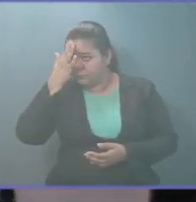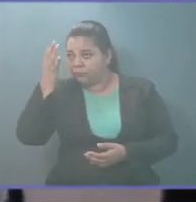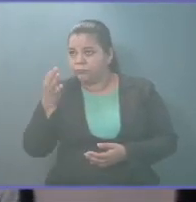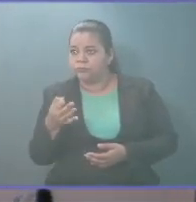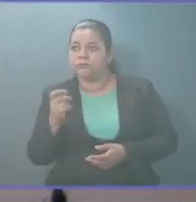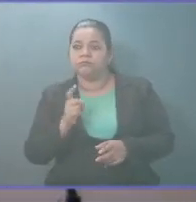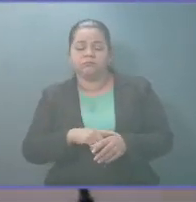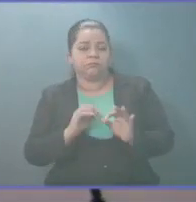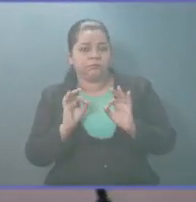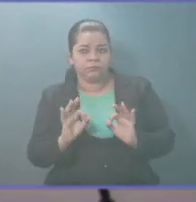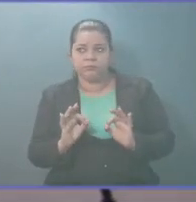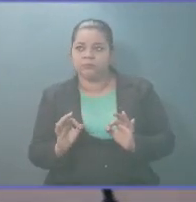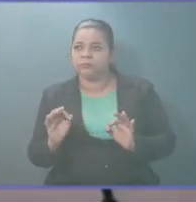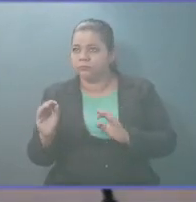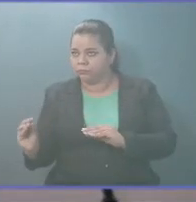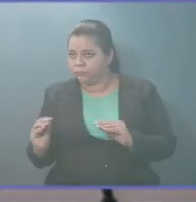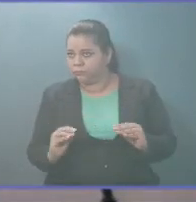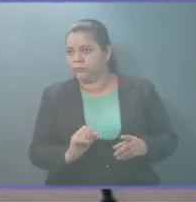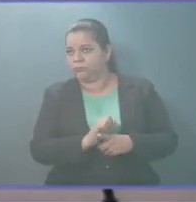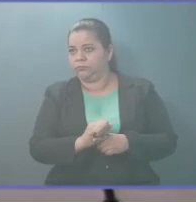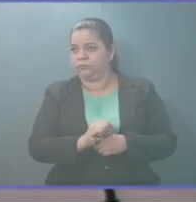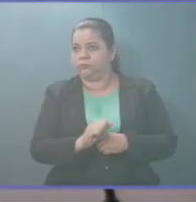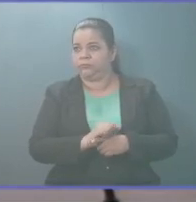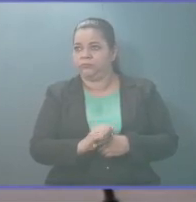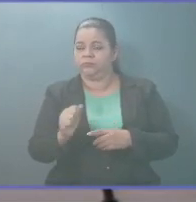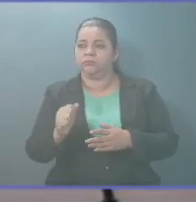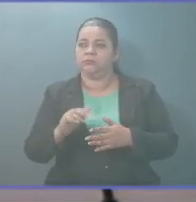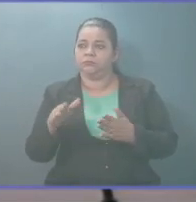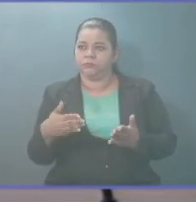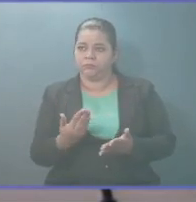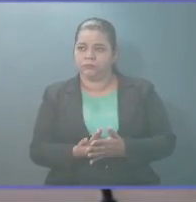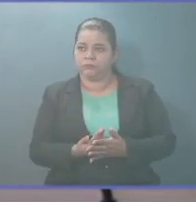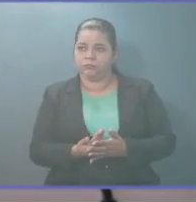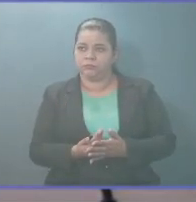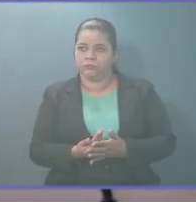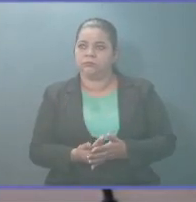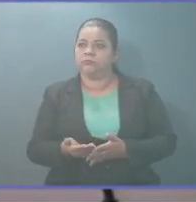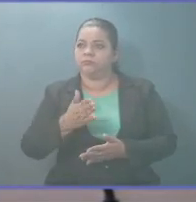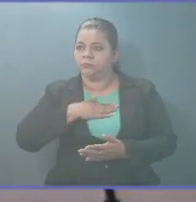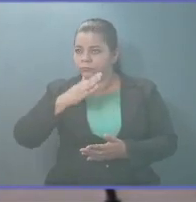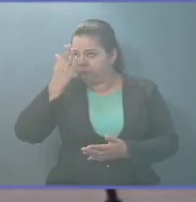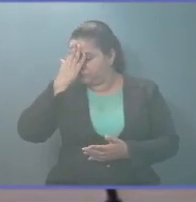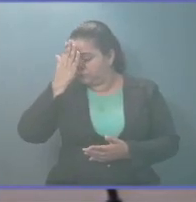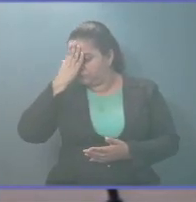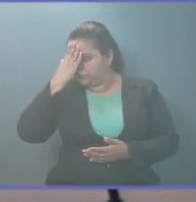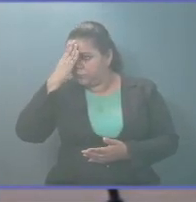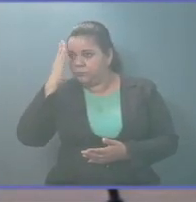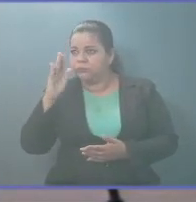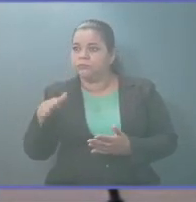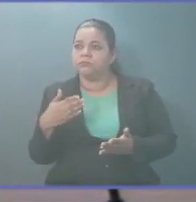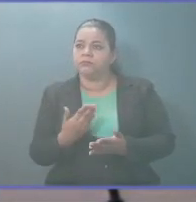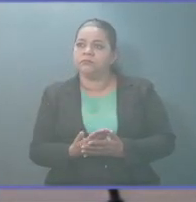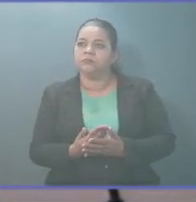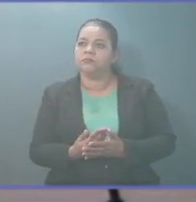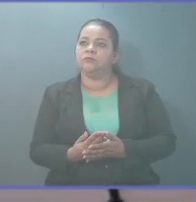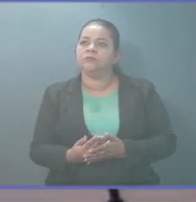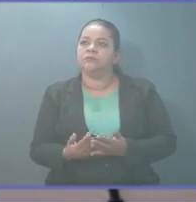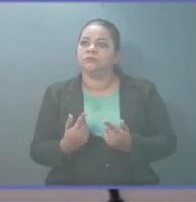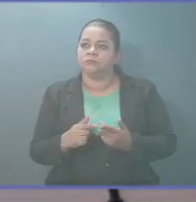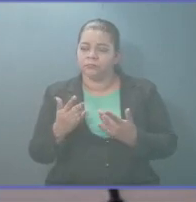nuevo CONAIPD desde la punto de vista jurídica porque se le da vida por medio de un decreto